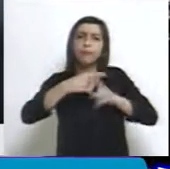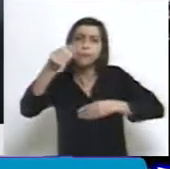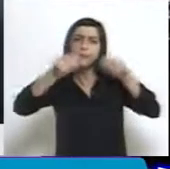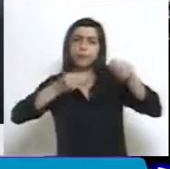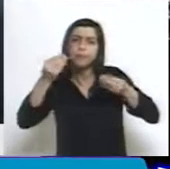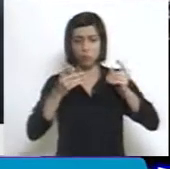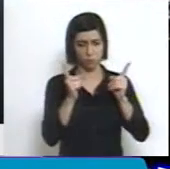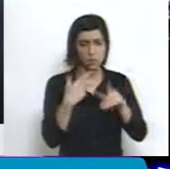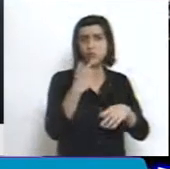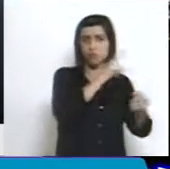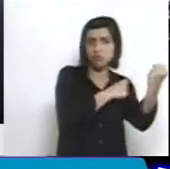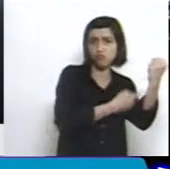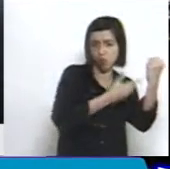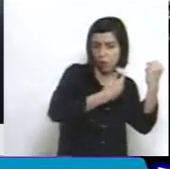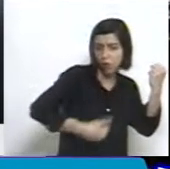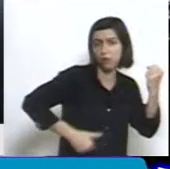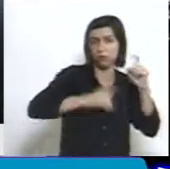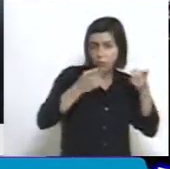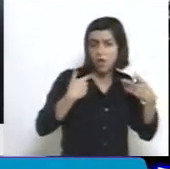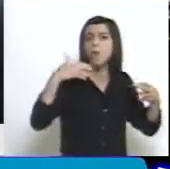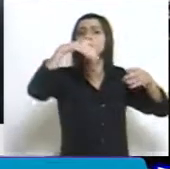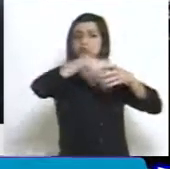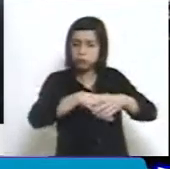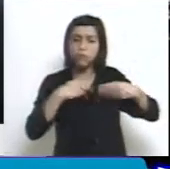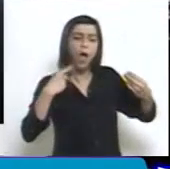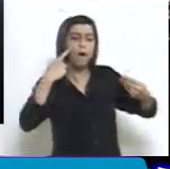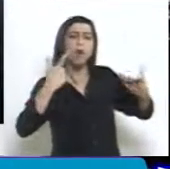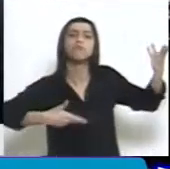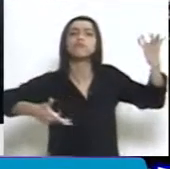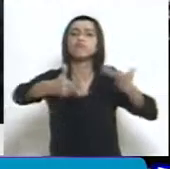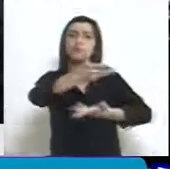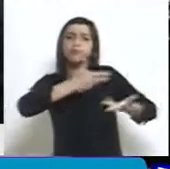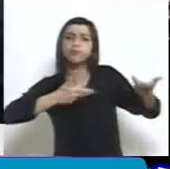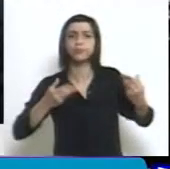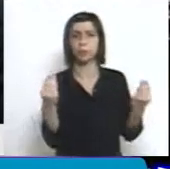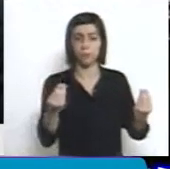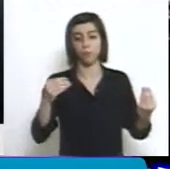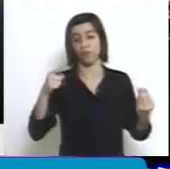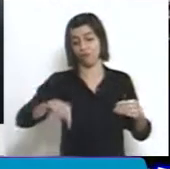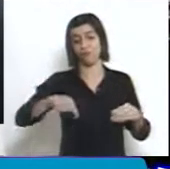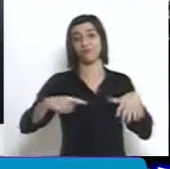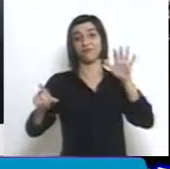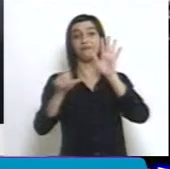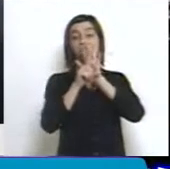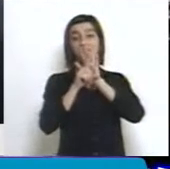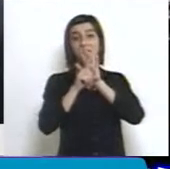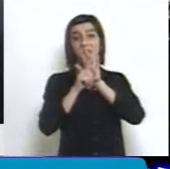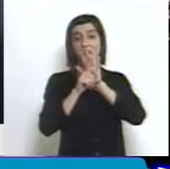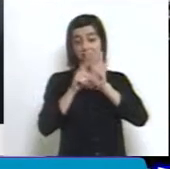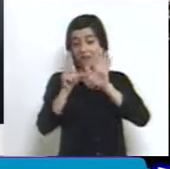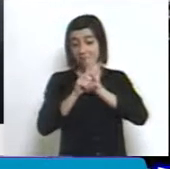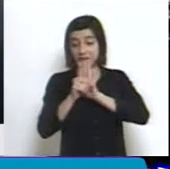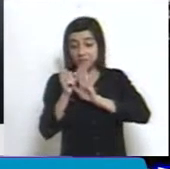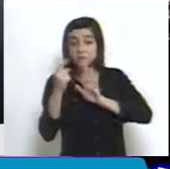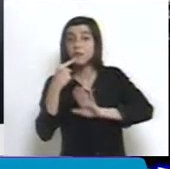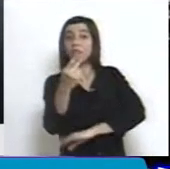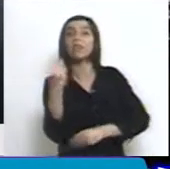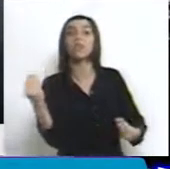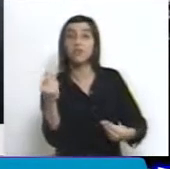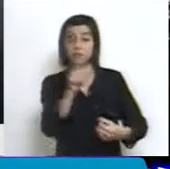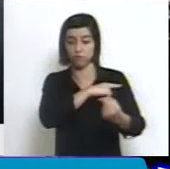también tiene una participación importante. Precisamente por eso la ley establece que el Poder